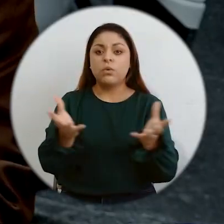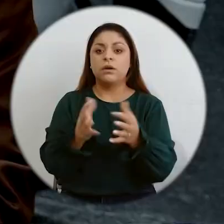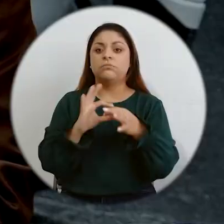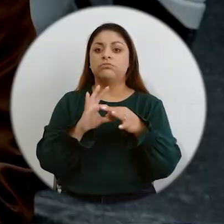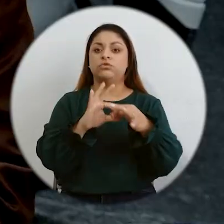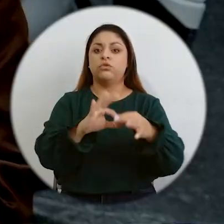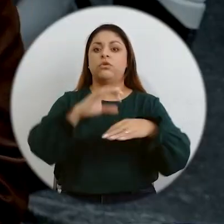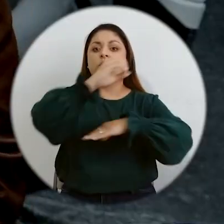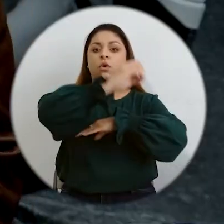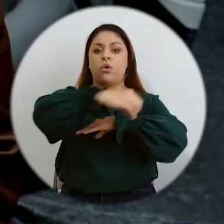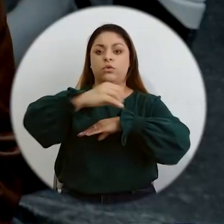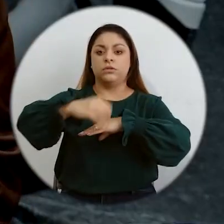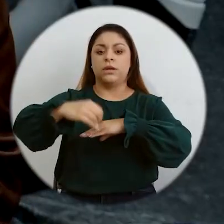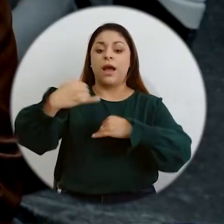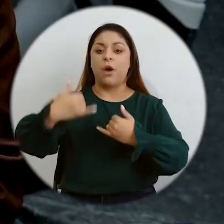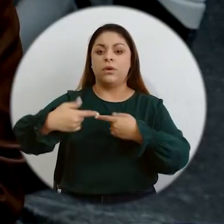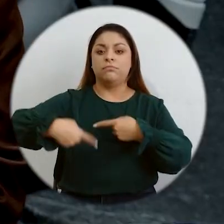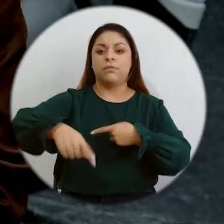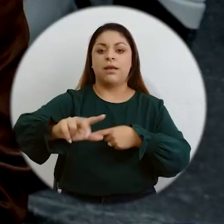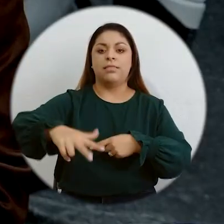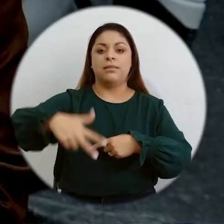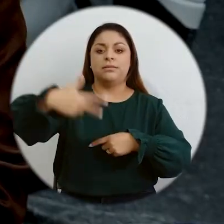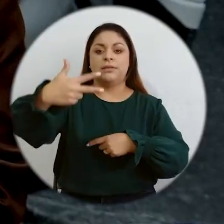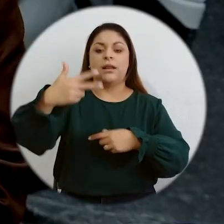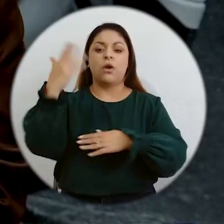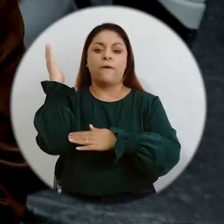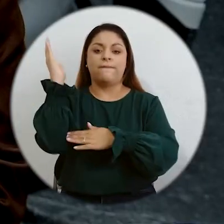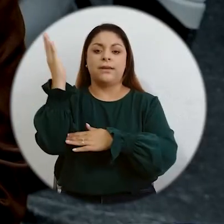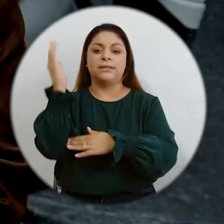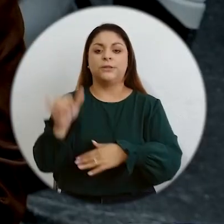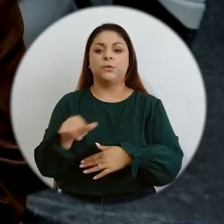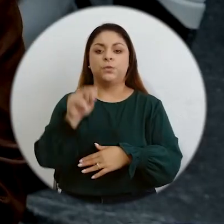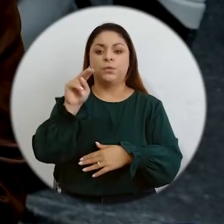a puertas de la tercera conferencia ahora en junio.